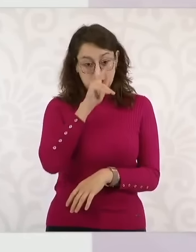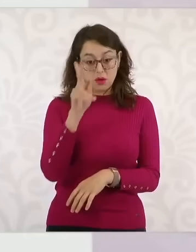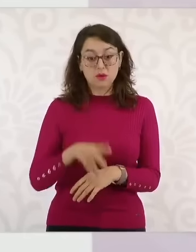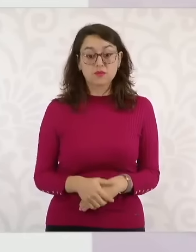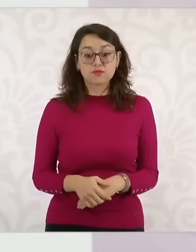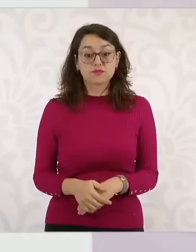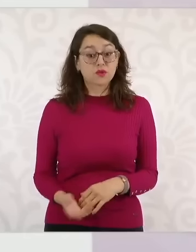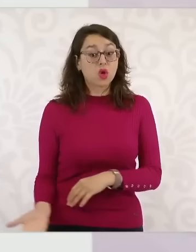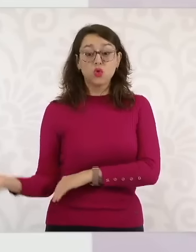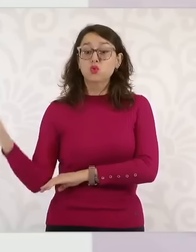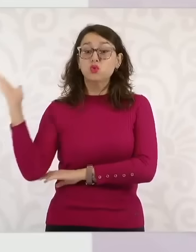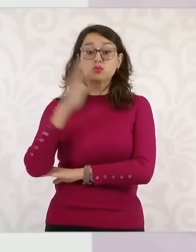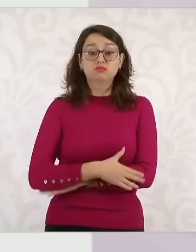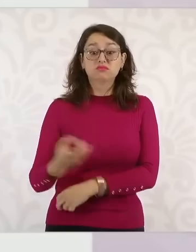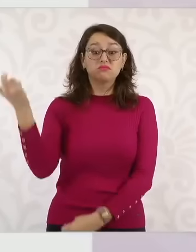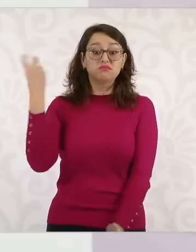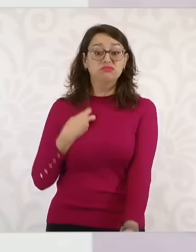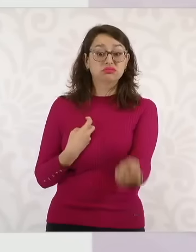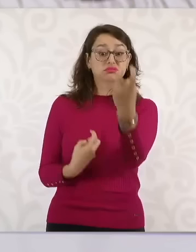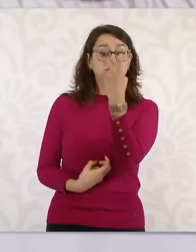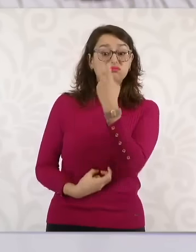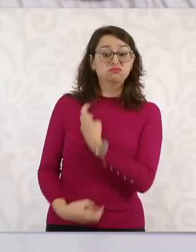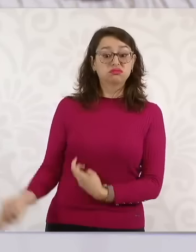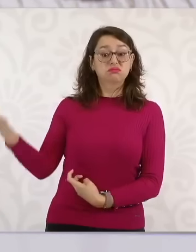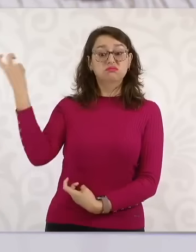habla todo el día